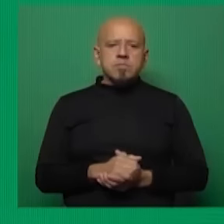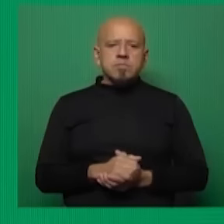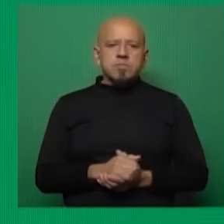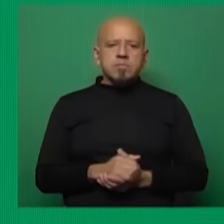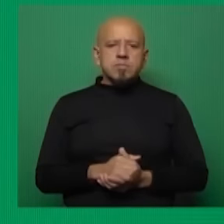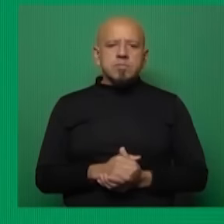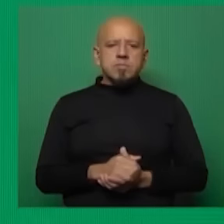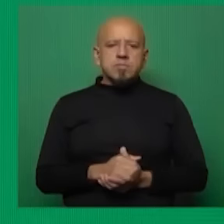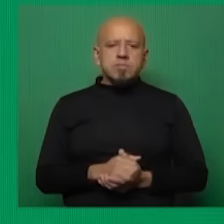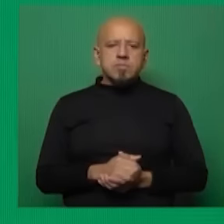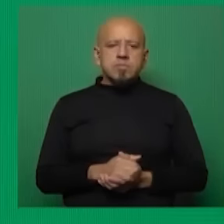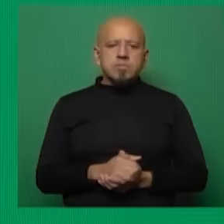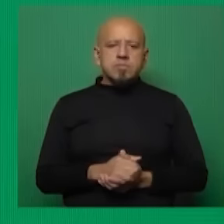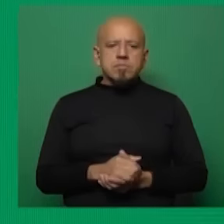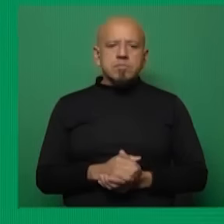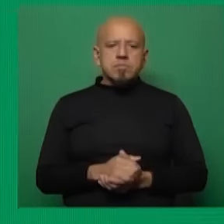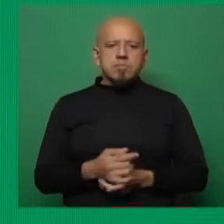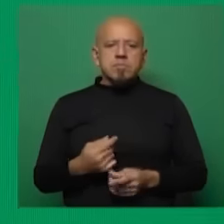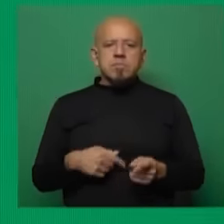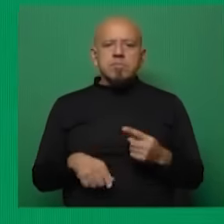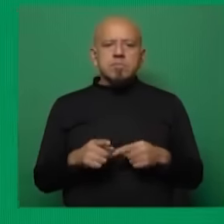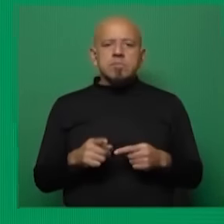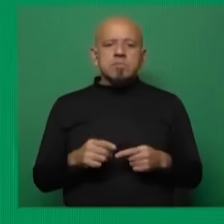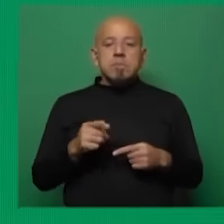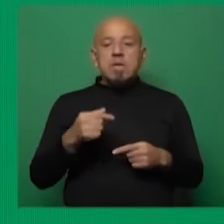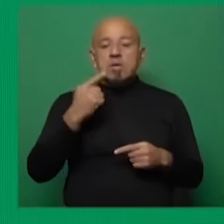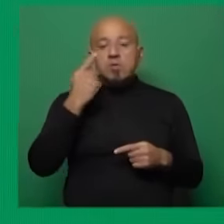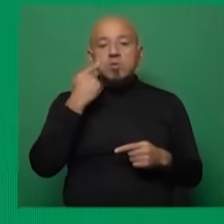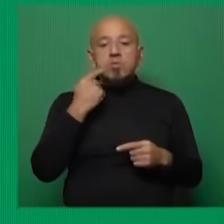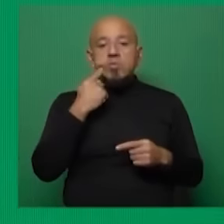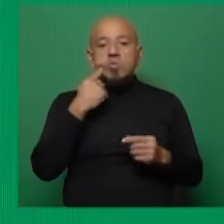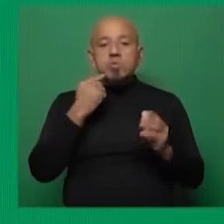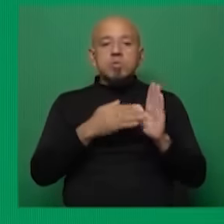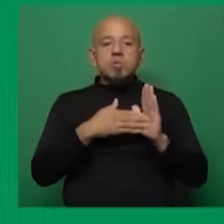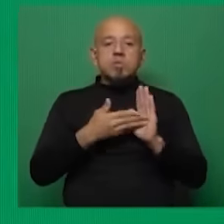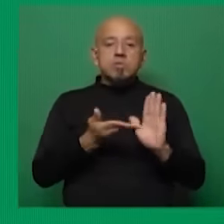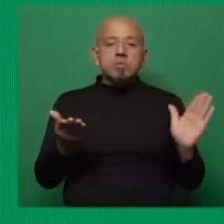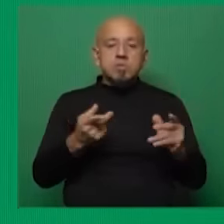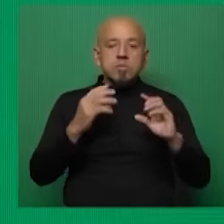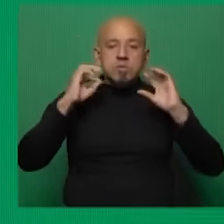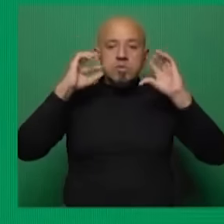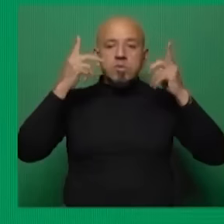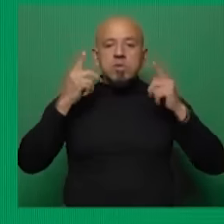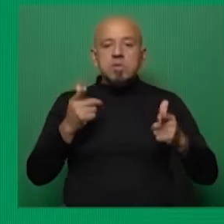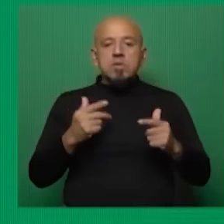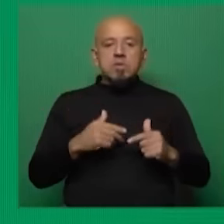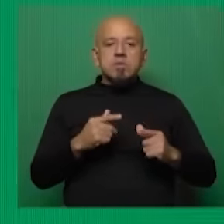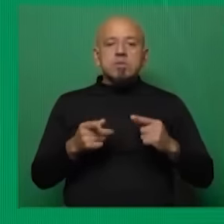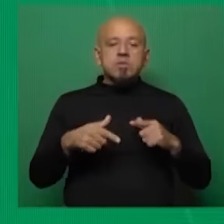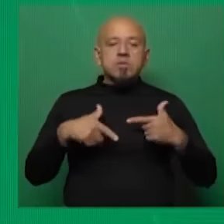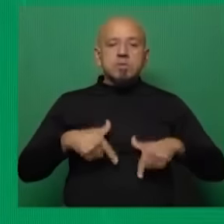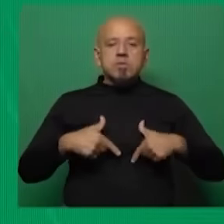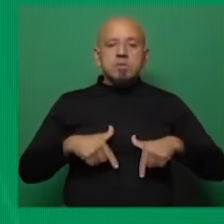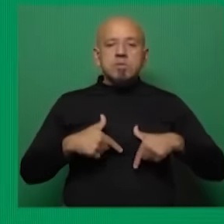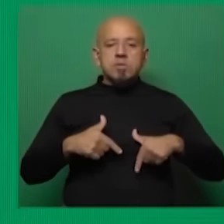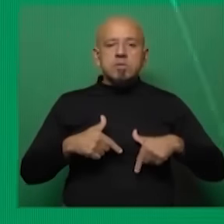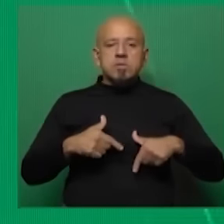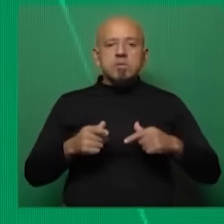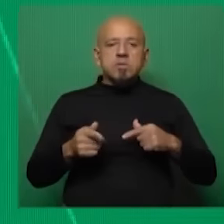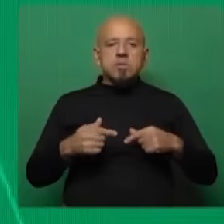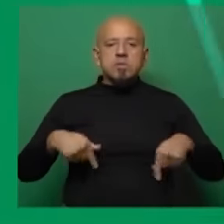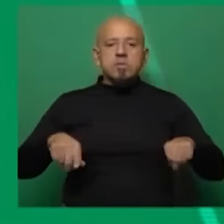¿Cómo se observan, cómo se analizan estas cifras de violencia de género y violencia doméstica que presentó el Ministerio del Interior por